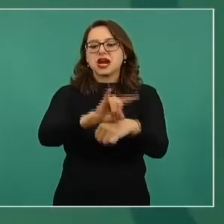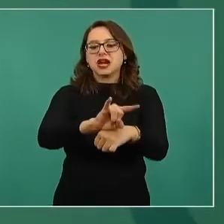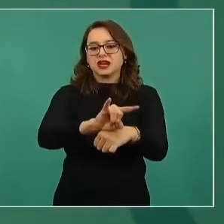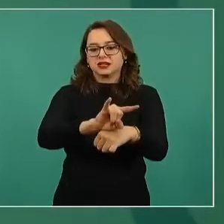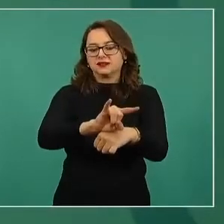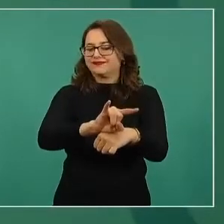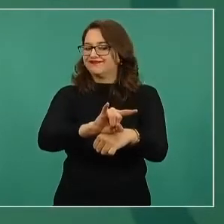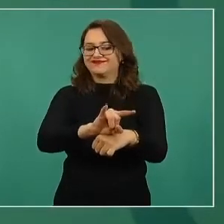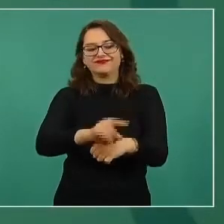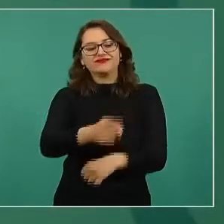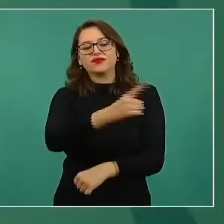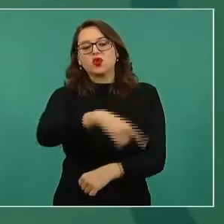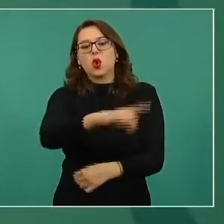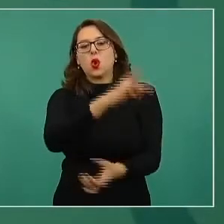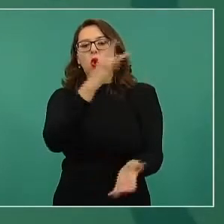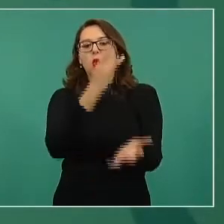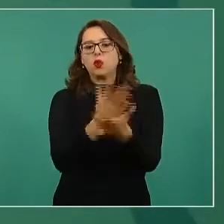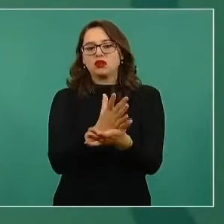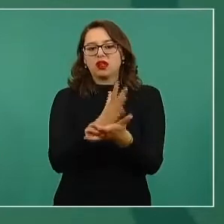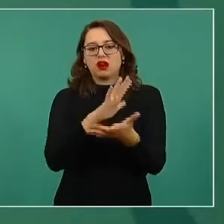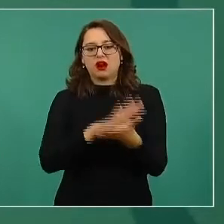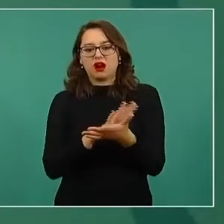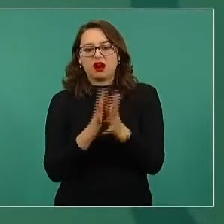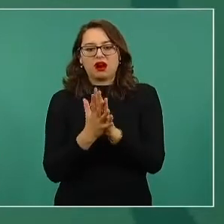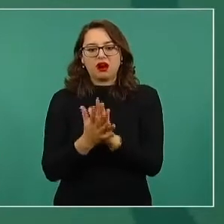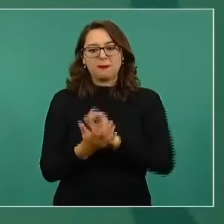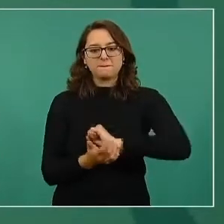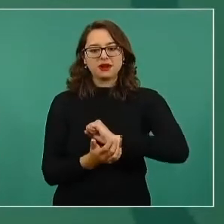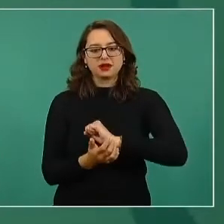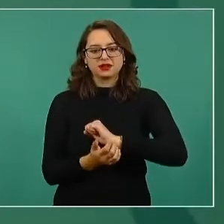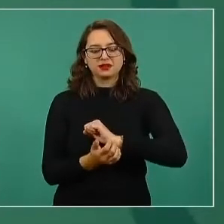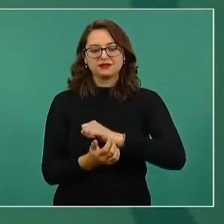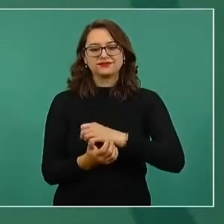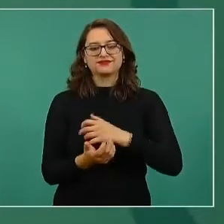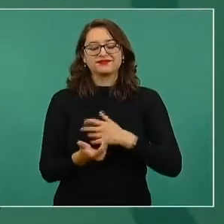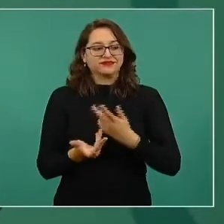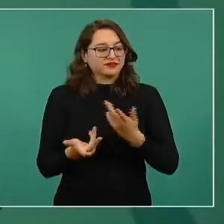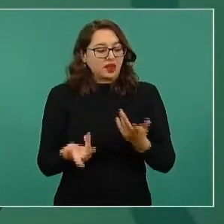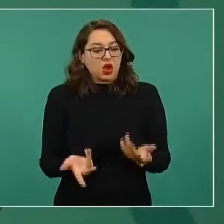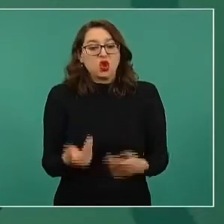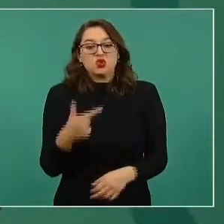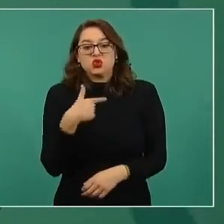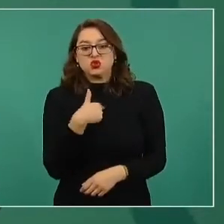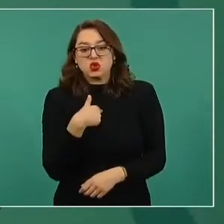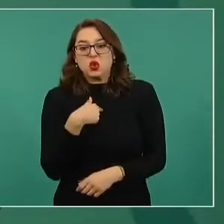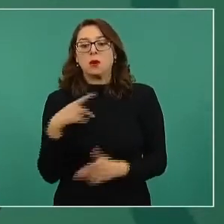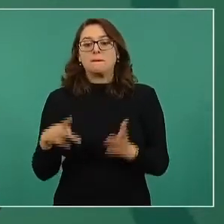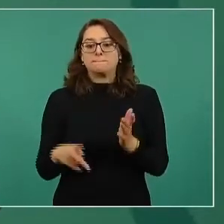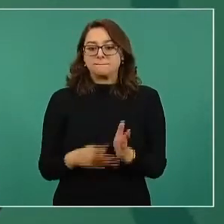más bien traficantes de influencia. Yo les comentaba de un caso